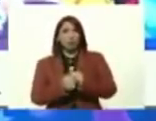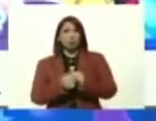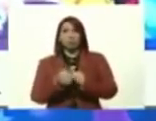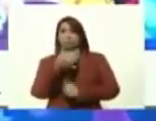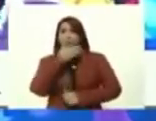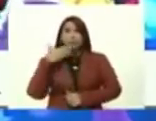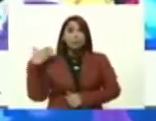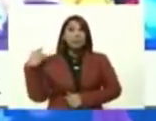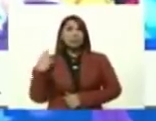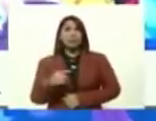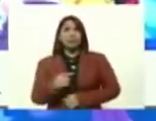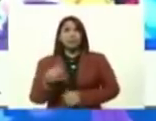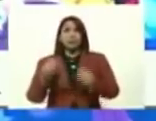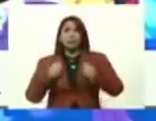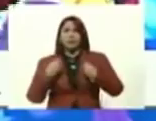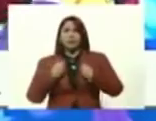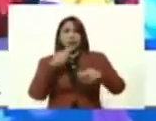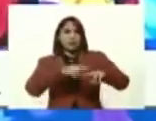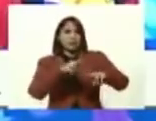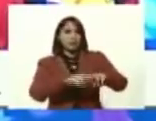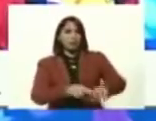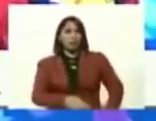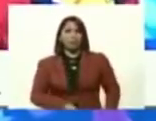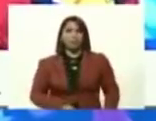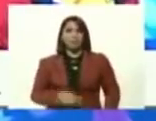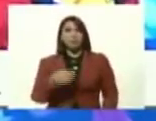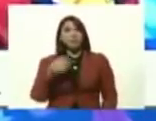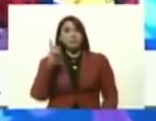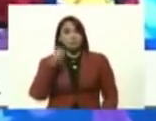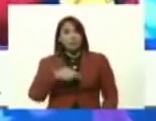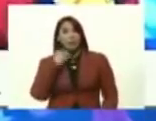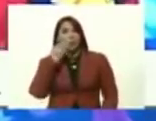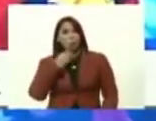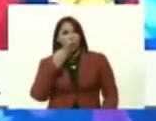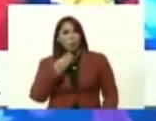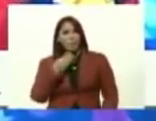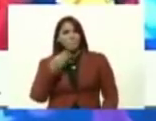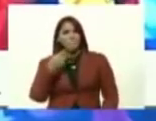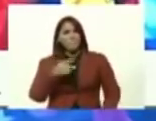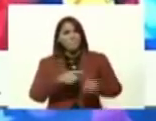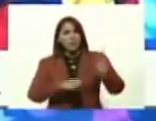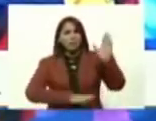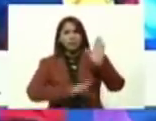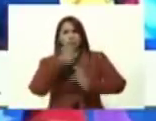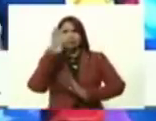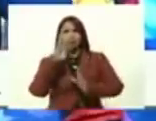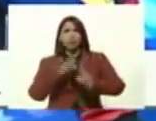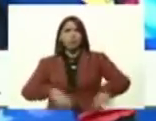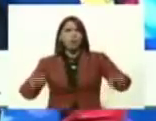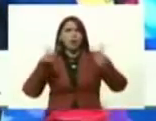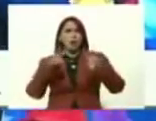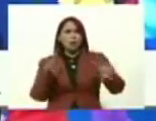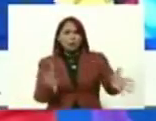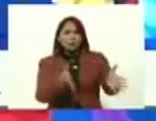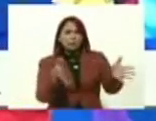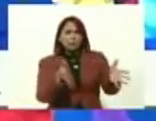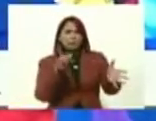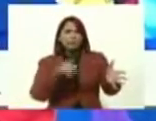puede suceder en la vida de un niño, de una niña y de un joven para forjar sus valores. Porque la vida es